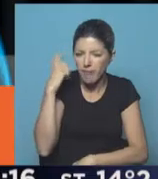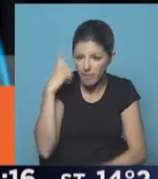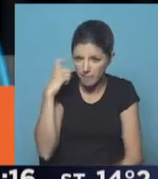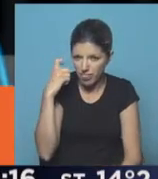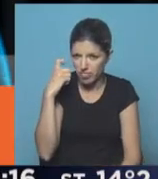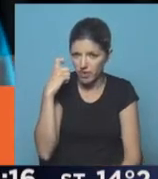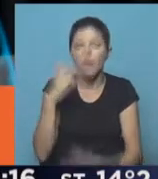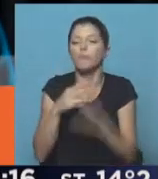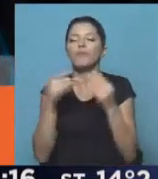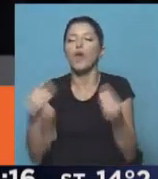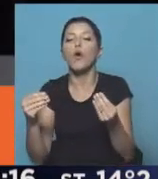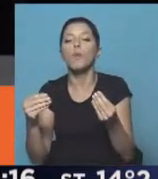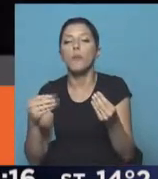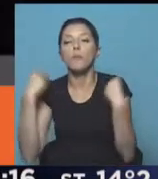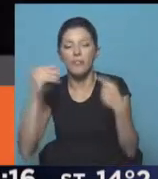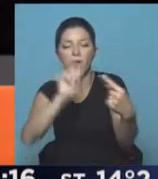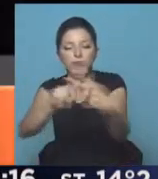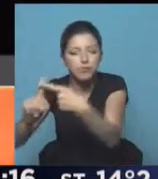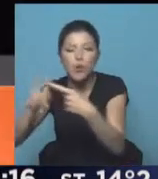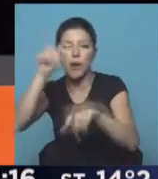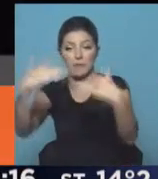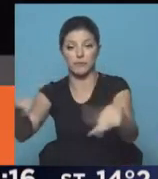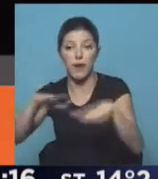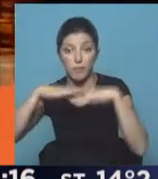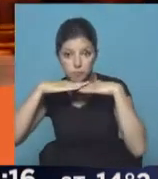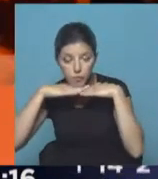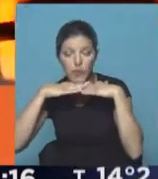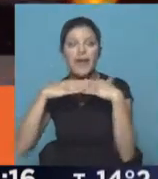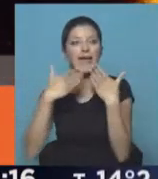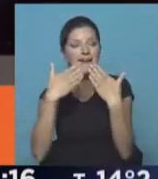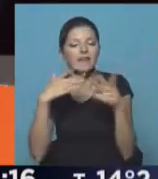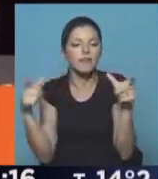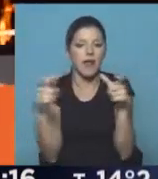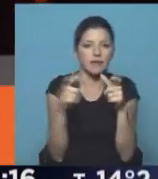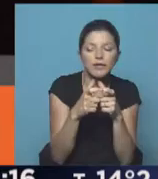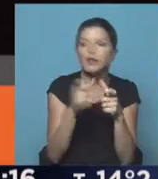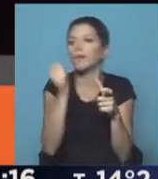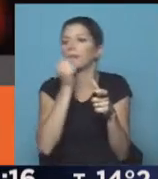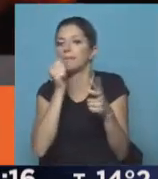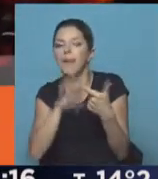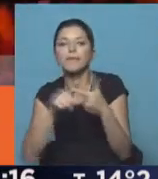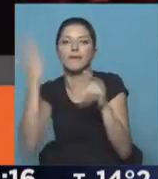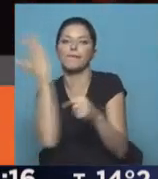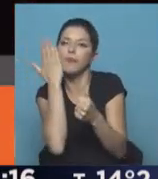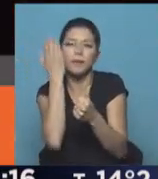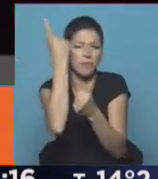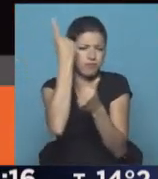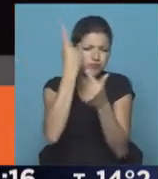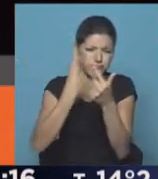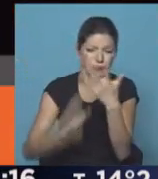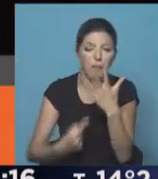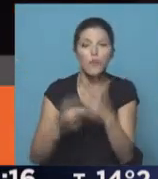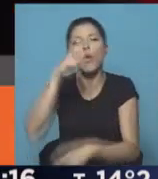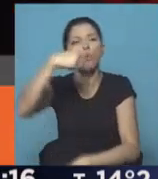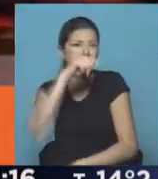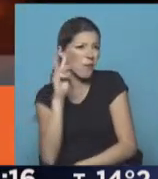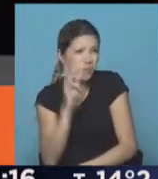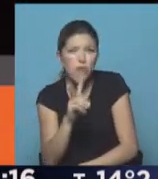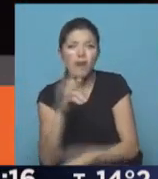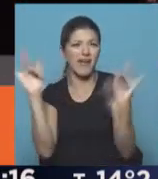de cómo llegar a la gente a través del disco, a través de la prensa, a través de Facebook. El disco está en Spotify, la gente lo puede